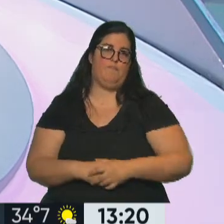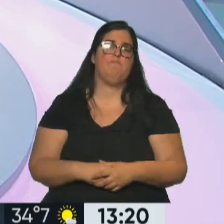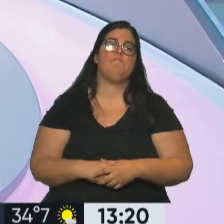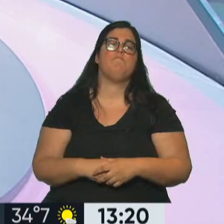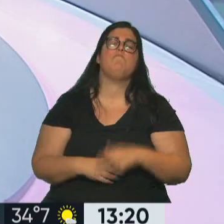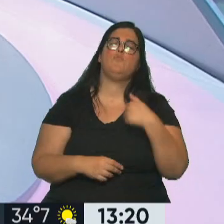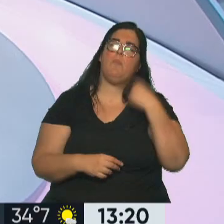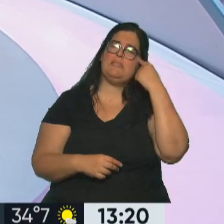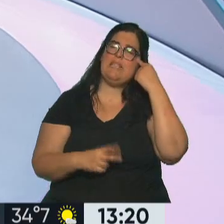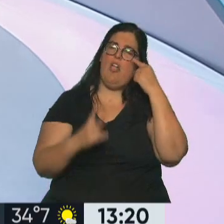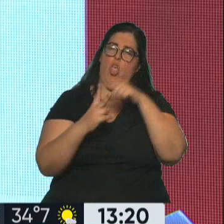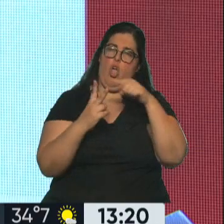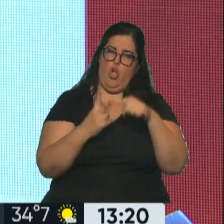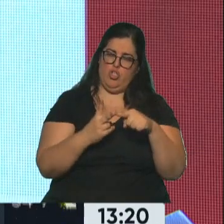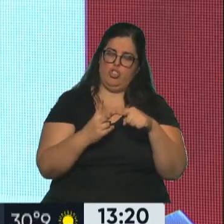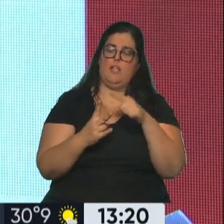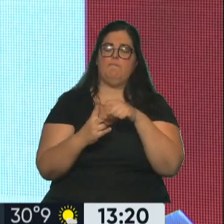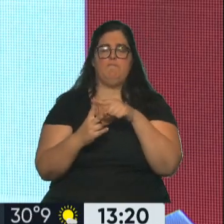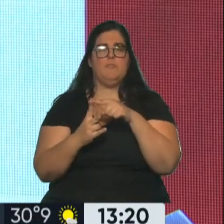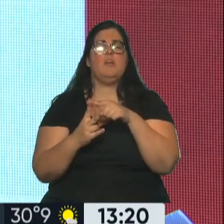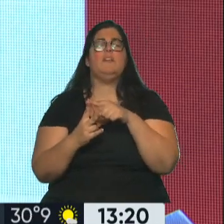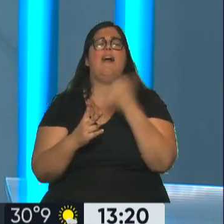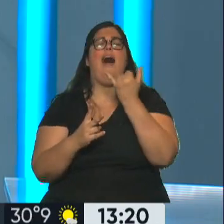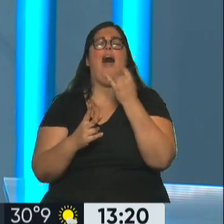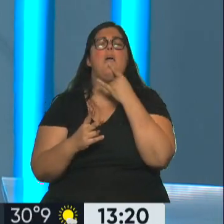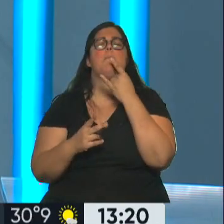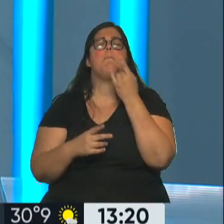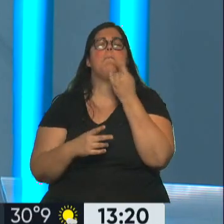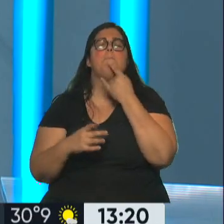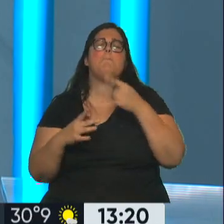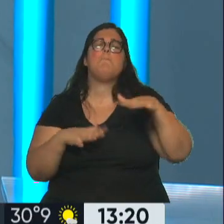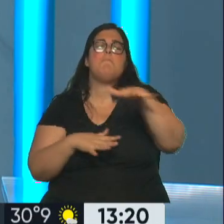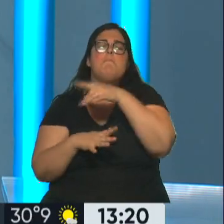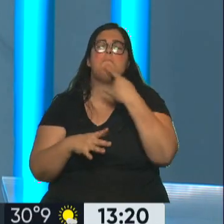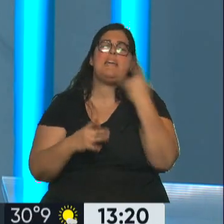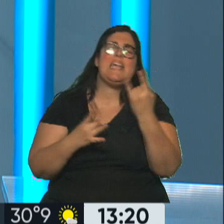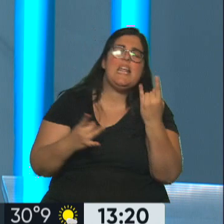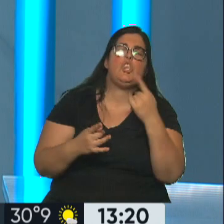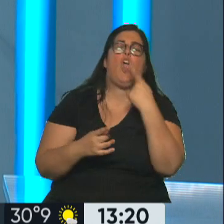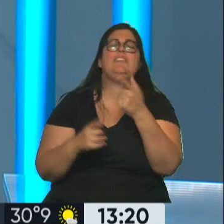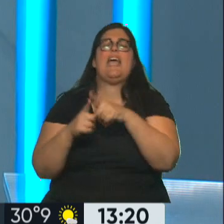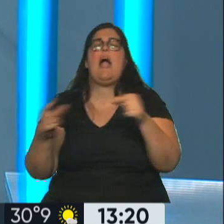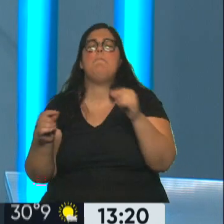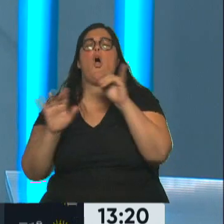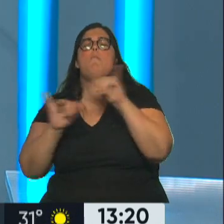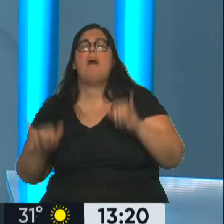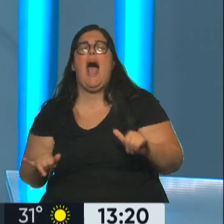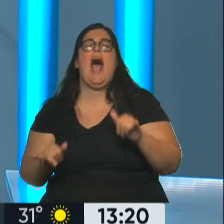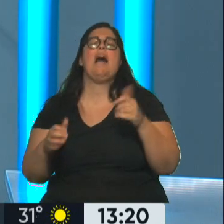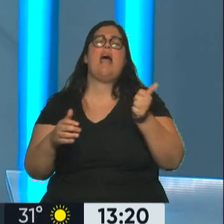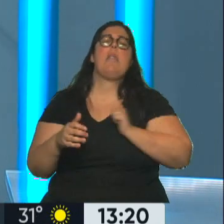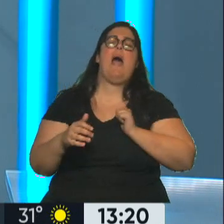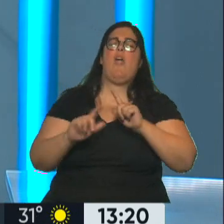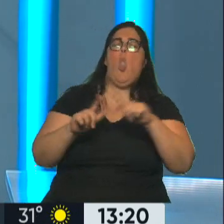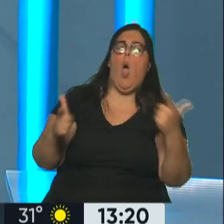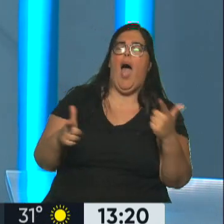Pensaba en dos cosas. Por Sí. un lado, quizás derribar un poco este mito de, no se dice Japón pacifista o que no cuenta con las Fuerzas Armadas, por lo que